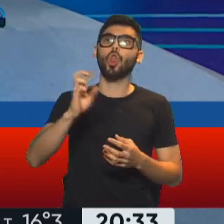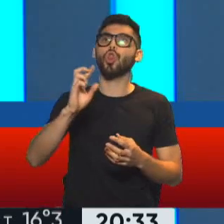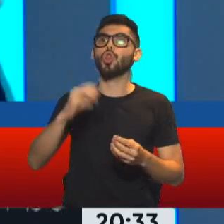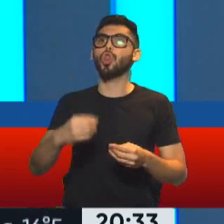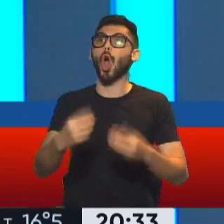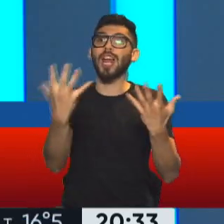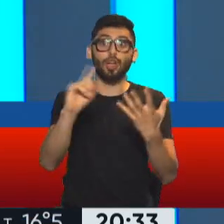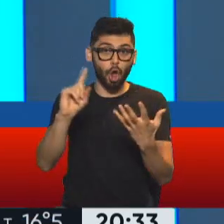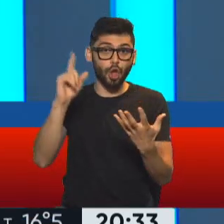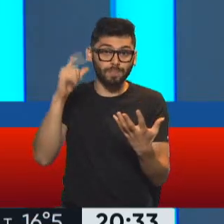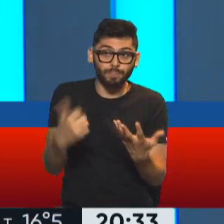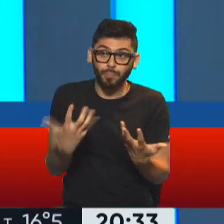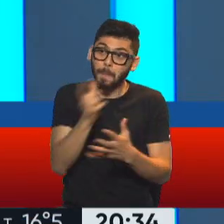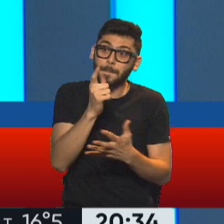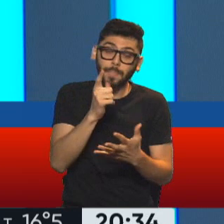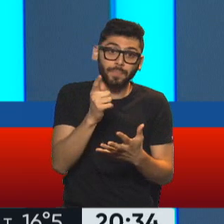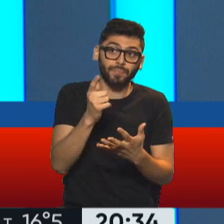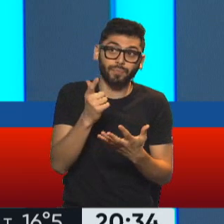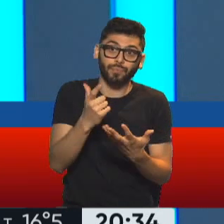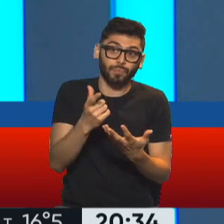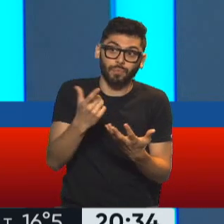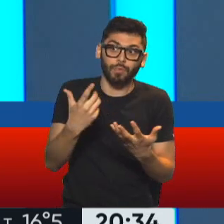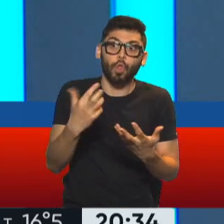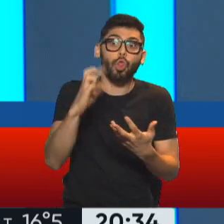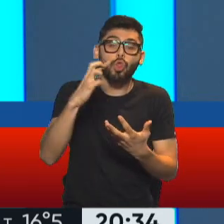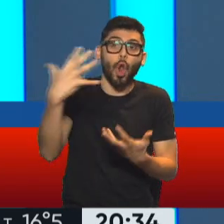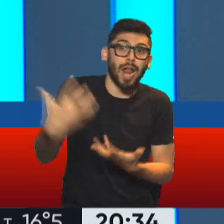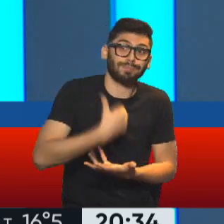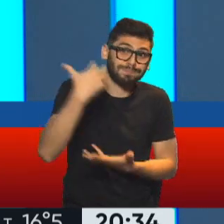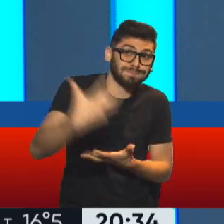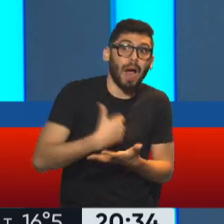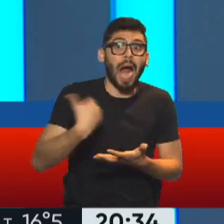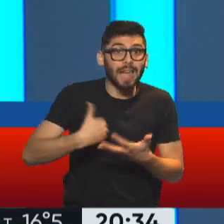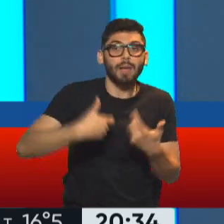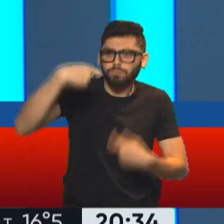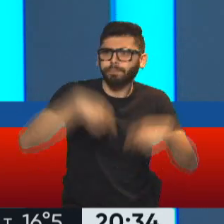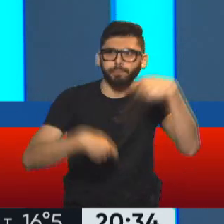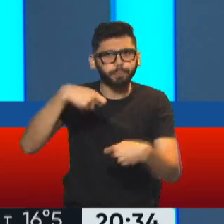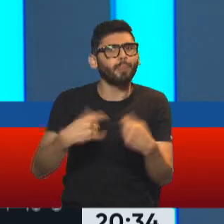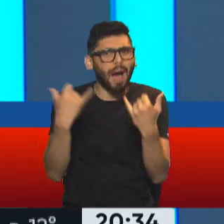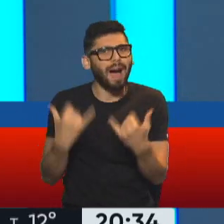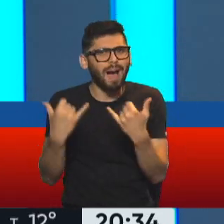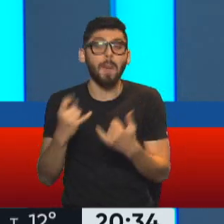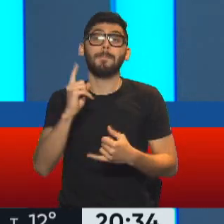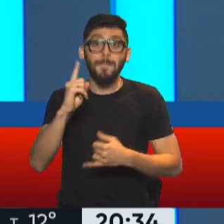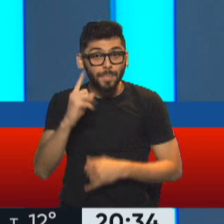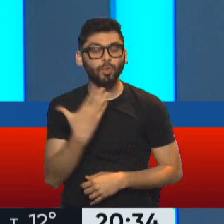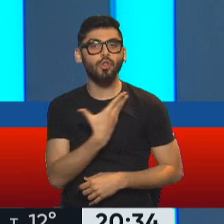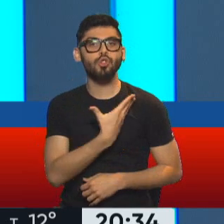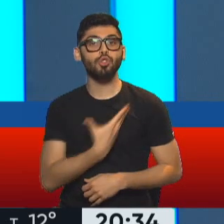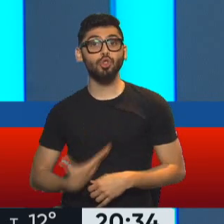son cosechas enteras. En la Argentina se está invirtiendo mucho. Aparte, el gobierno tiene un programa